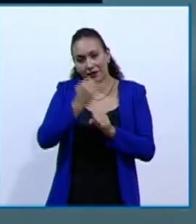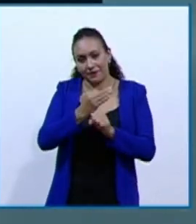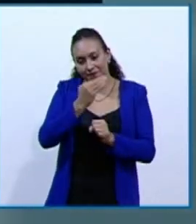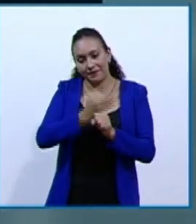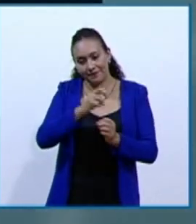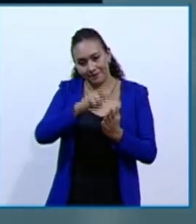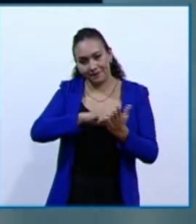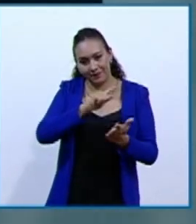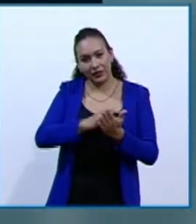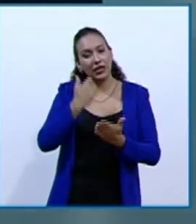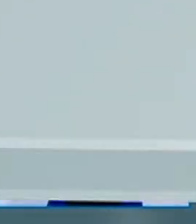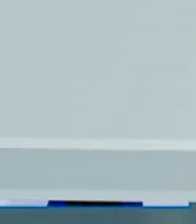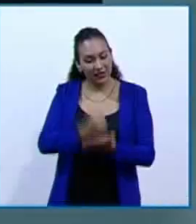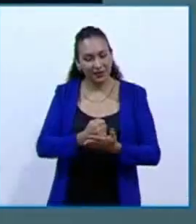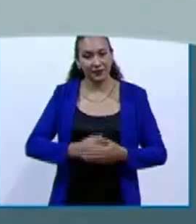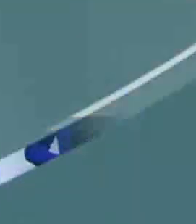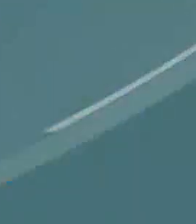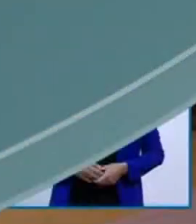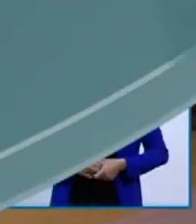imponer.